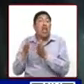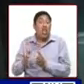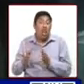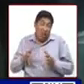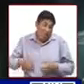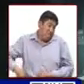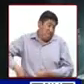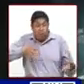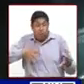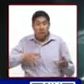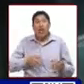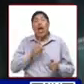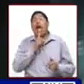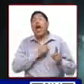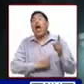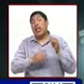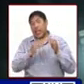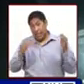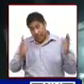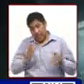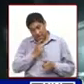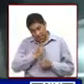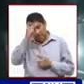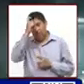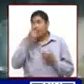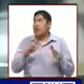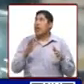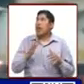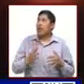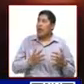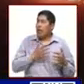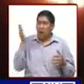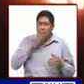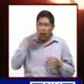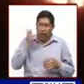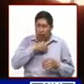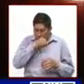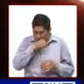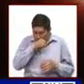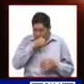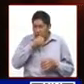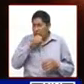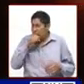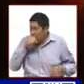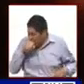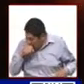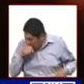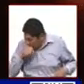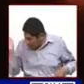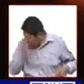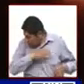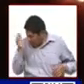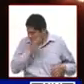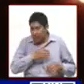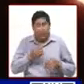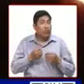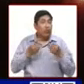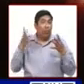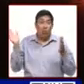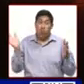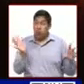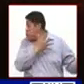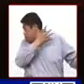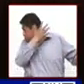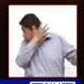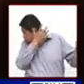descontrolado afectó algunas viviendas. Al momento en el sector se reporta contaminación ambiental, además de que no todo el fuego fue controlado porque a raíz de los